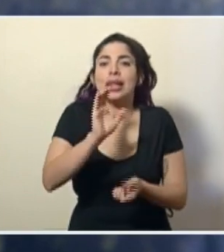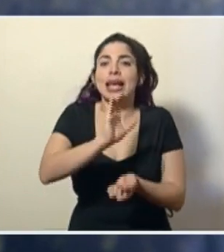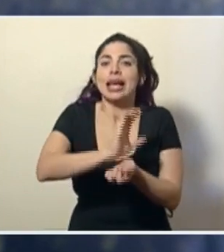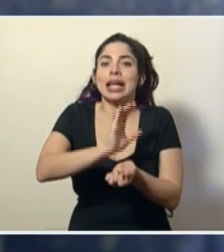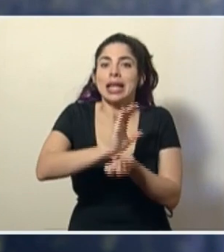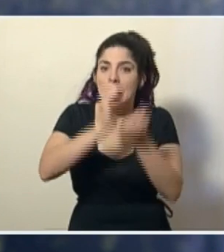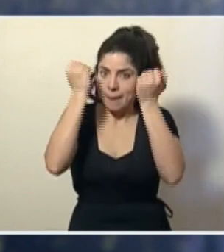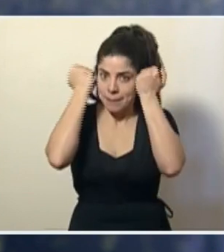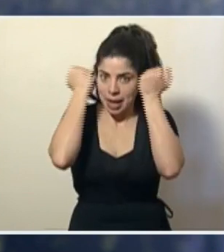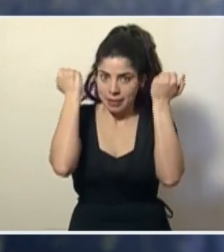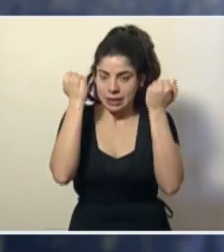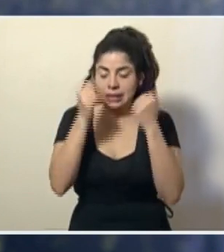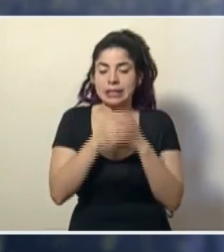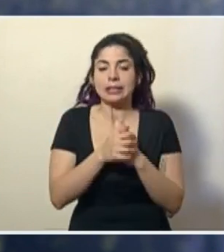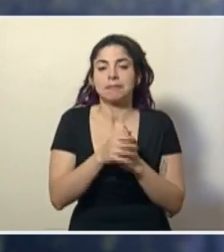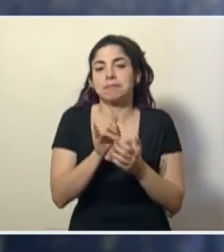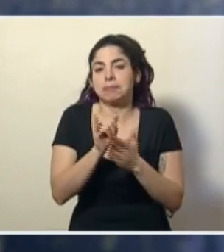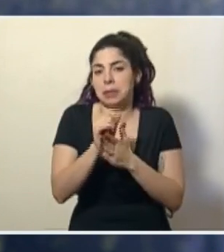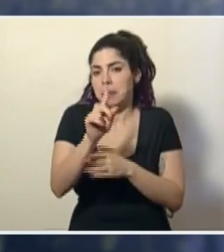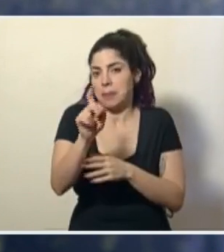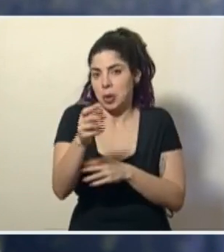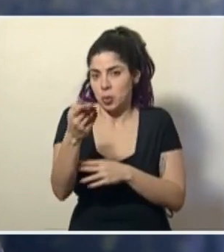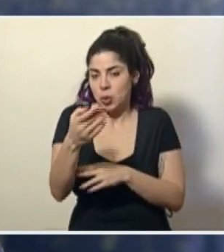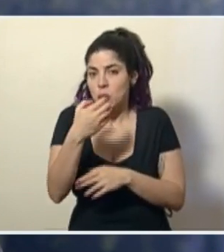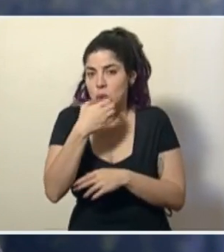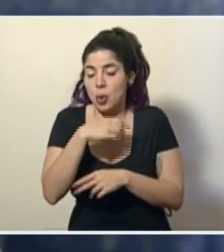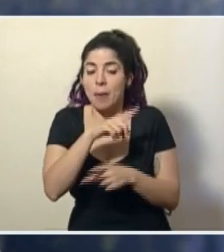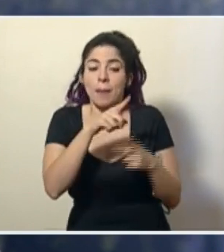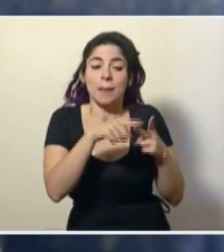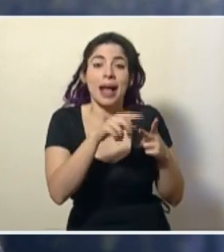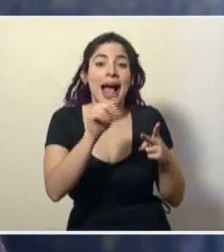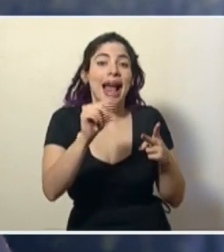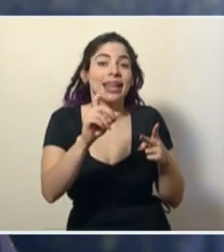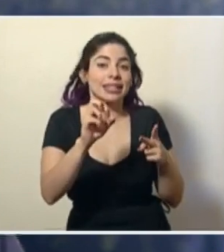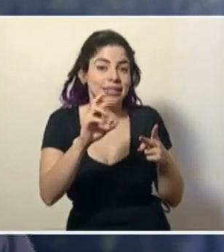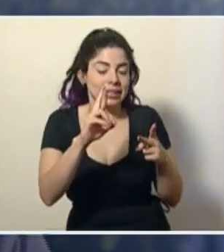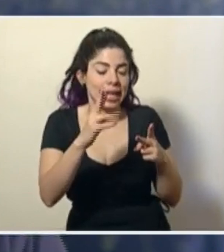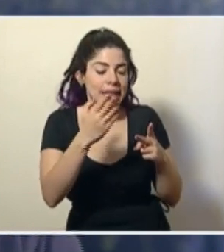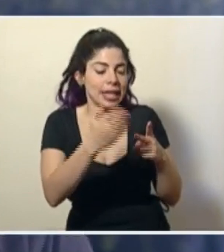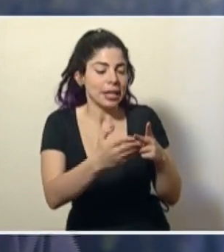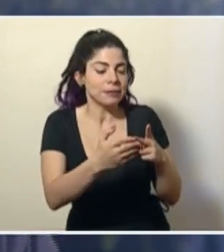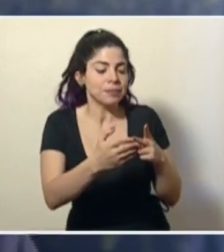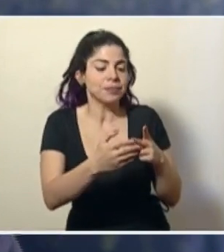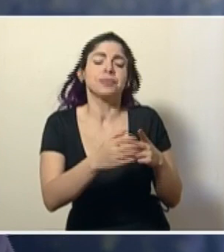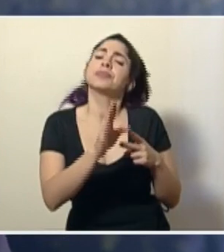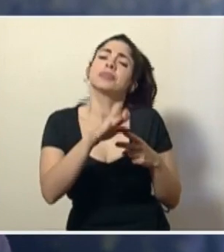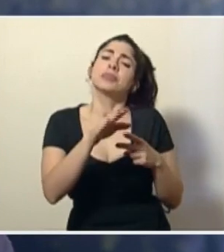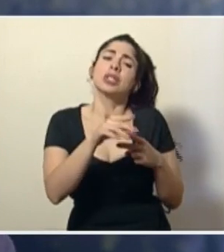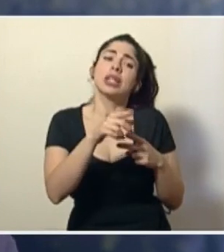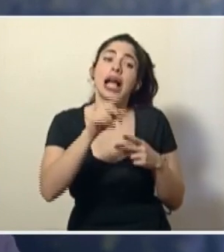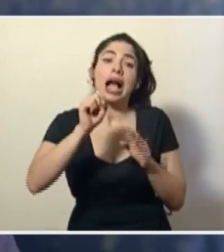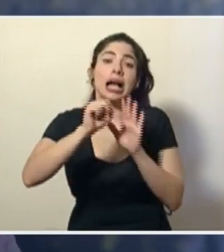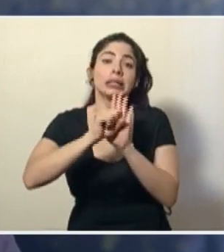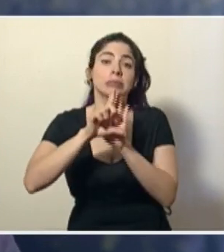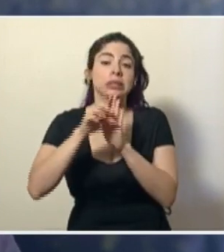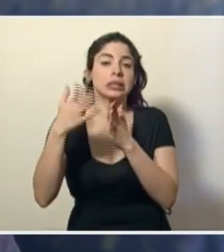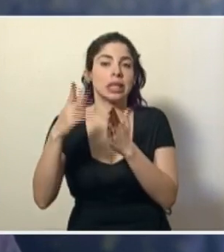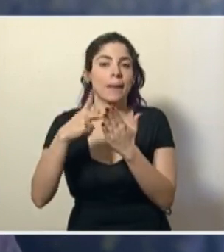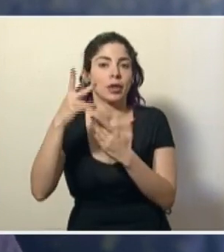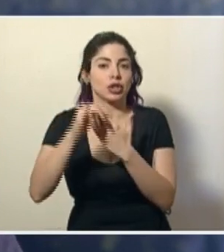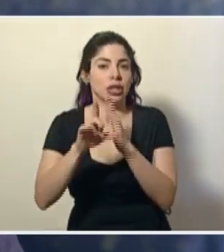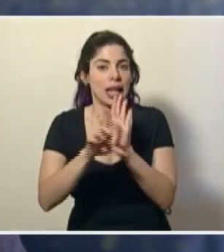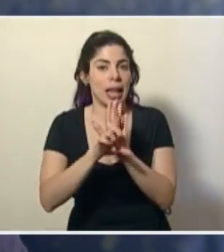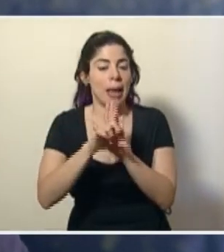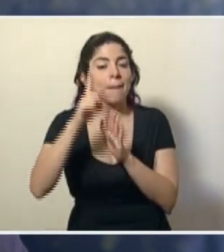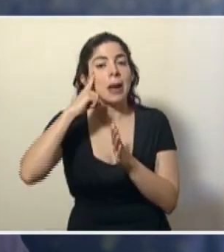clínica de Pavas, don Román. Esa es la pregunta para usted. Para don Alexander, No, Alex, ya en el Congreso hay un proyecto de ley para